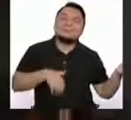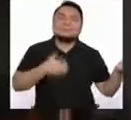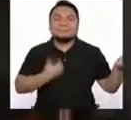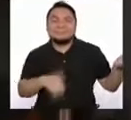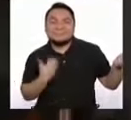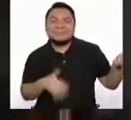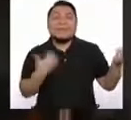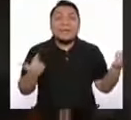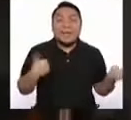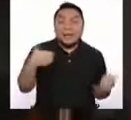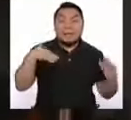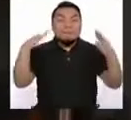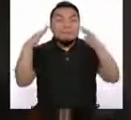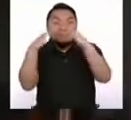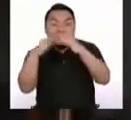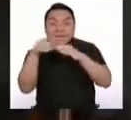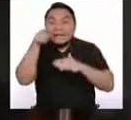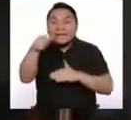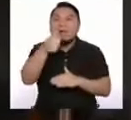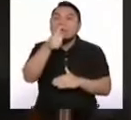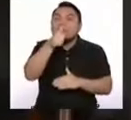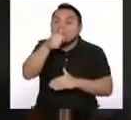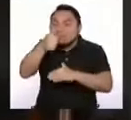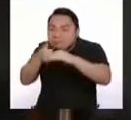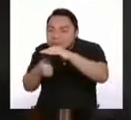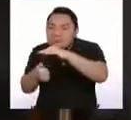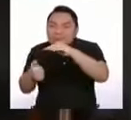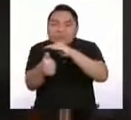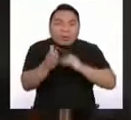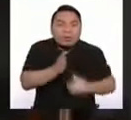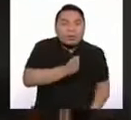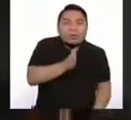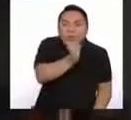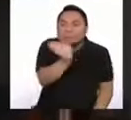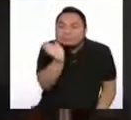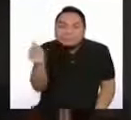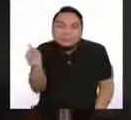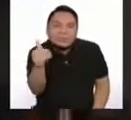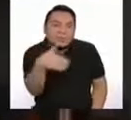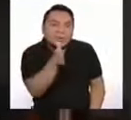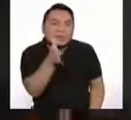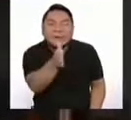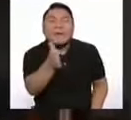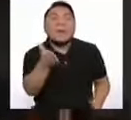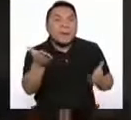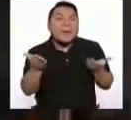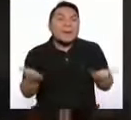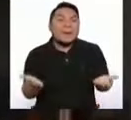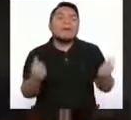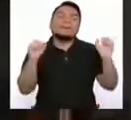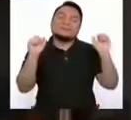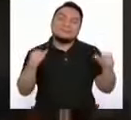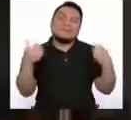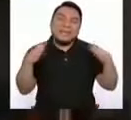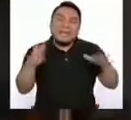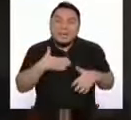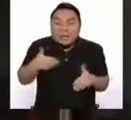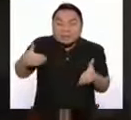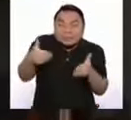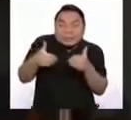La casa entera esconde señales. La Es un gran desafío. Por fin estoy